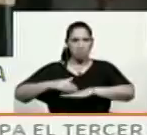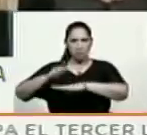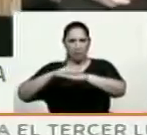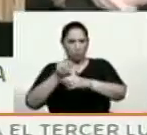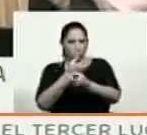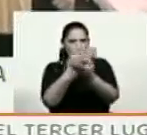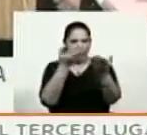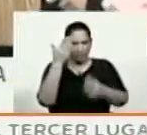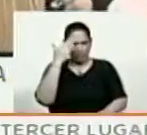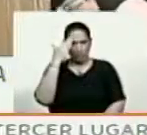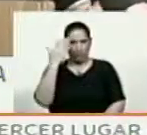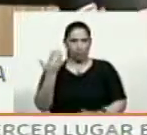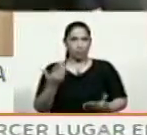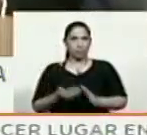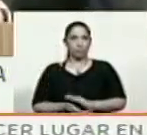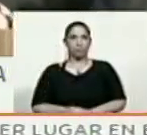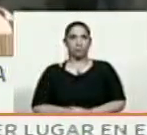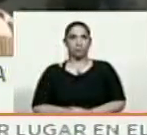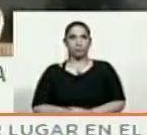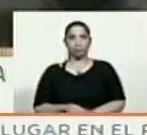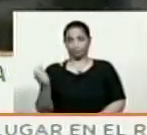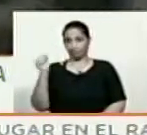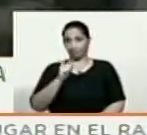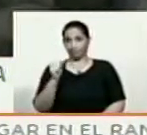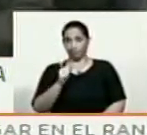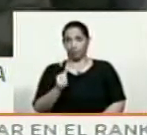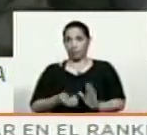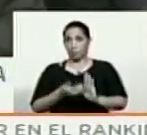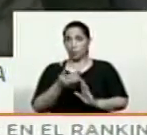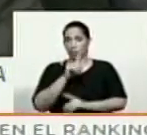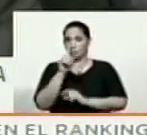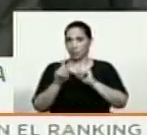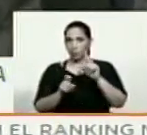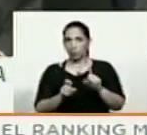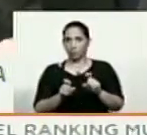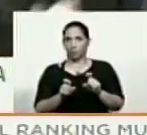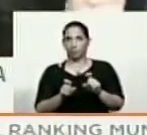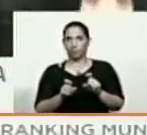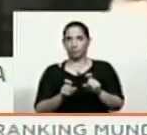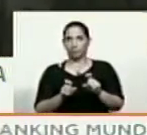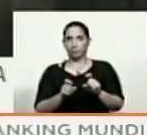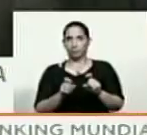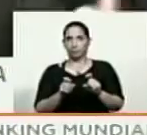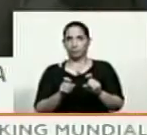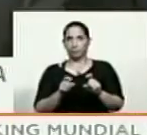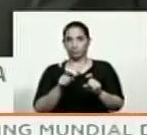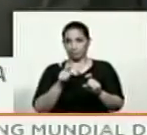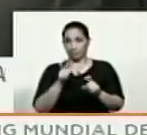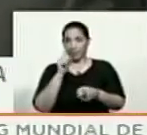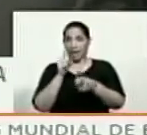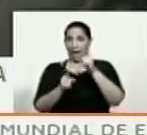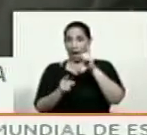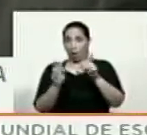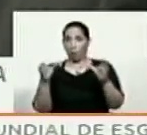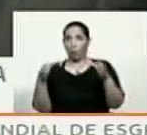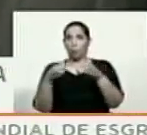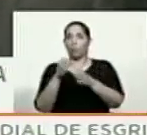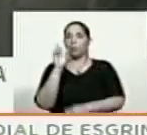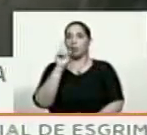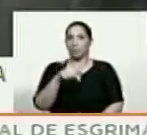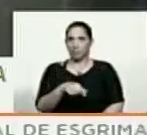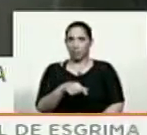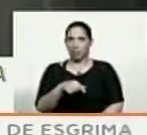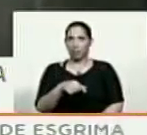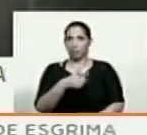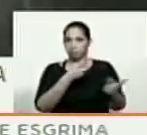qué tienen que decir al respecto? Sí, es muy importante tu pregunta, ¿no? Y eso es algo que este grupo también ha recibido